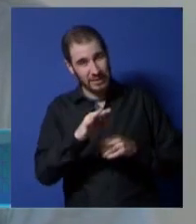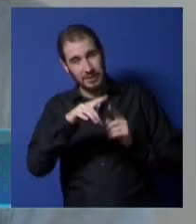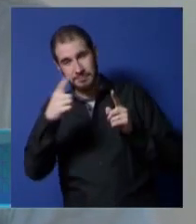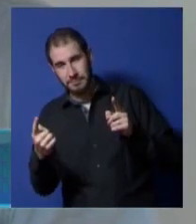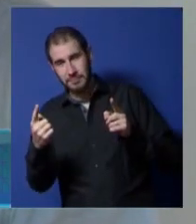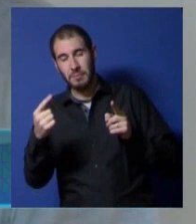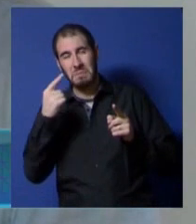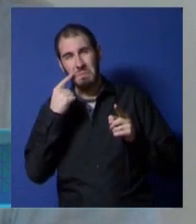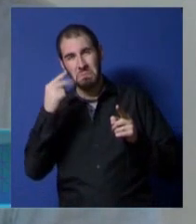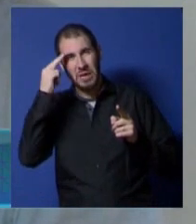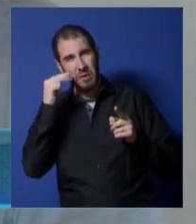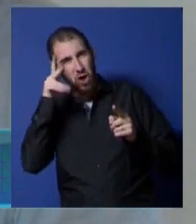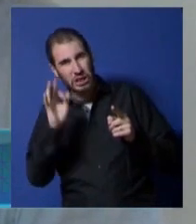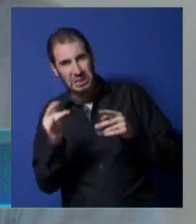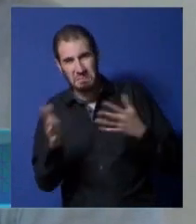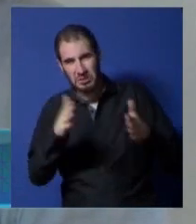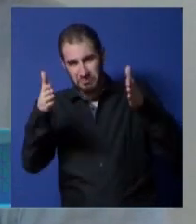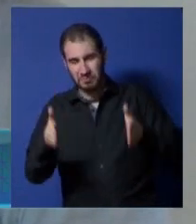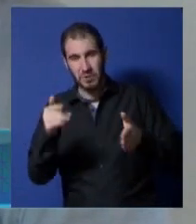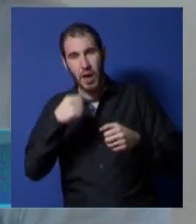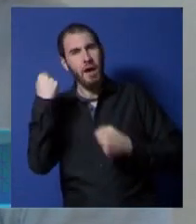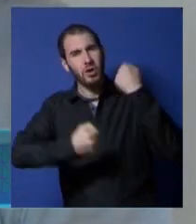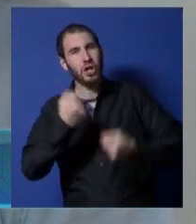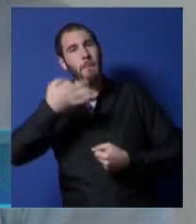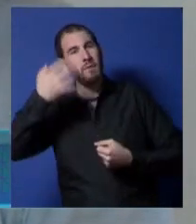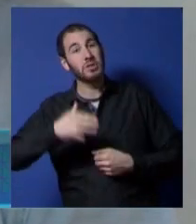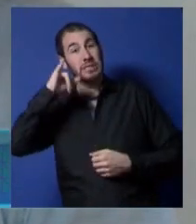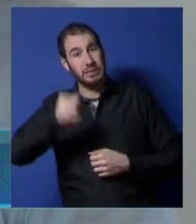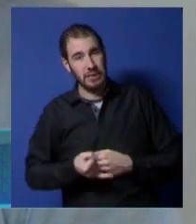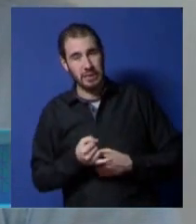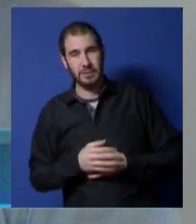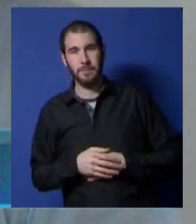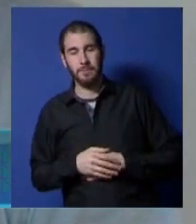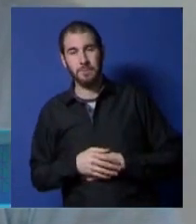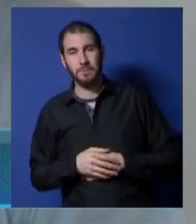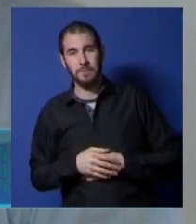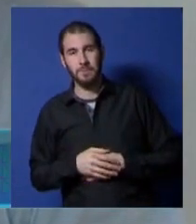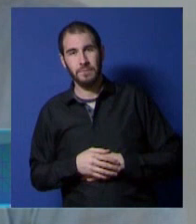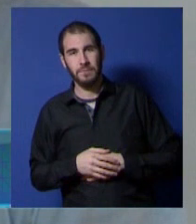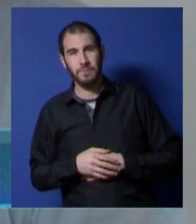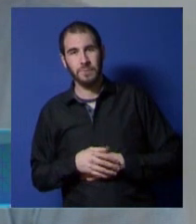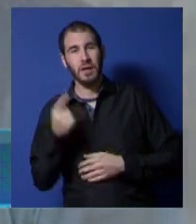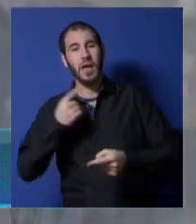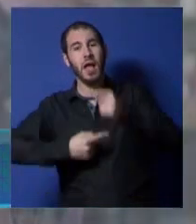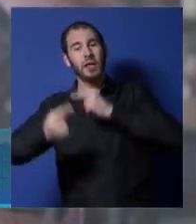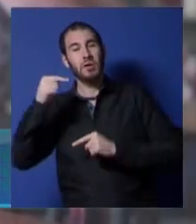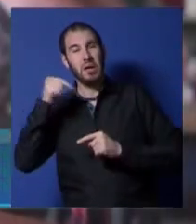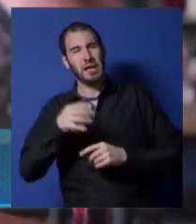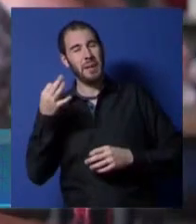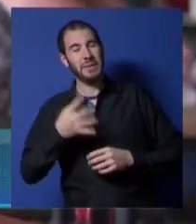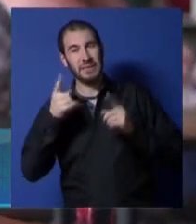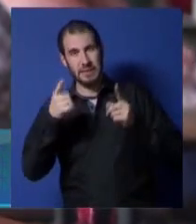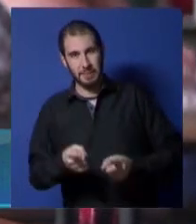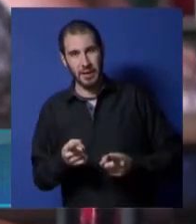y principios de los 80 llegó a ser boxeador profesional. Uh-huh. Luego de una historia que es bastante peculiar